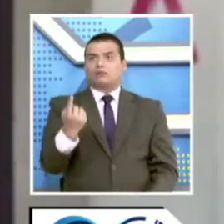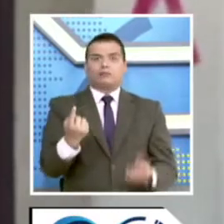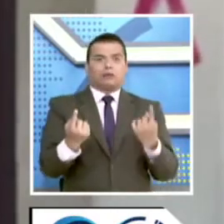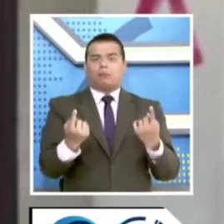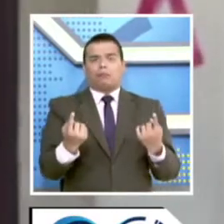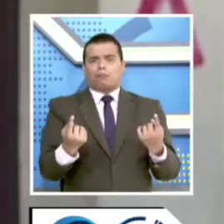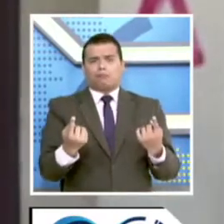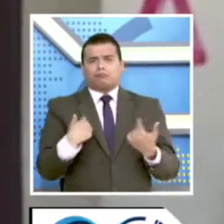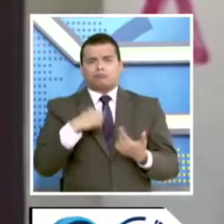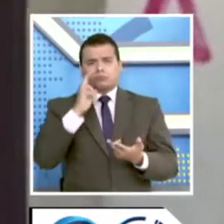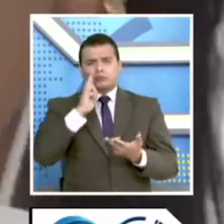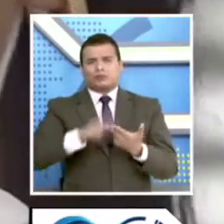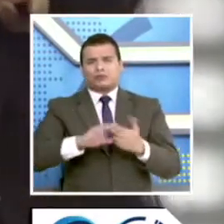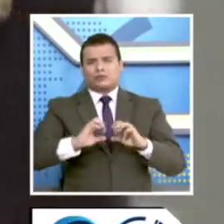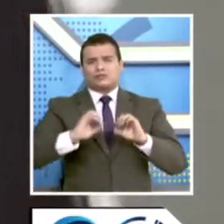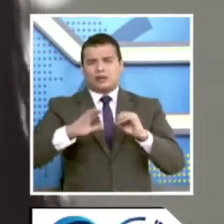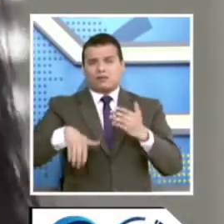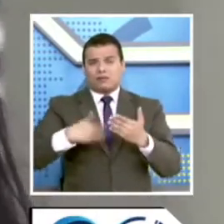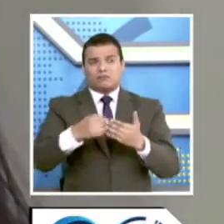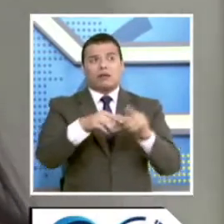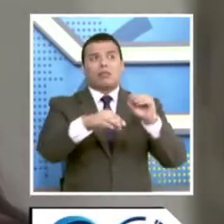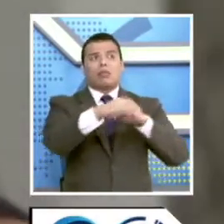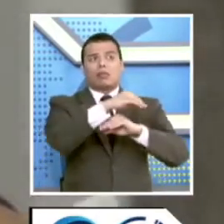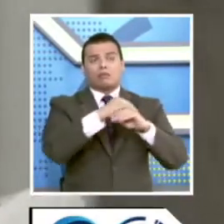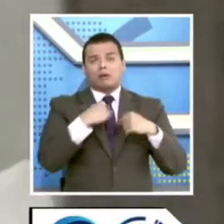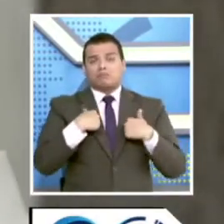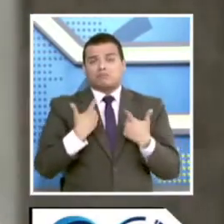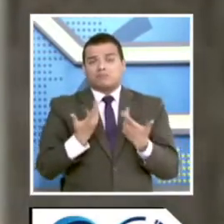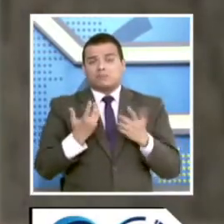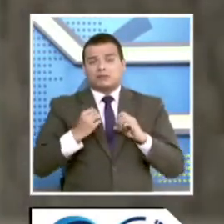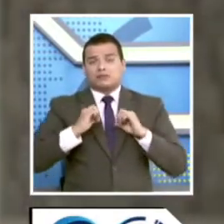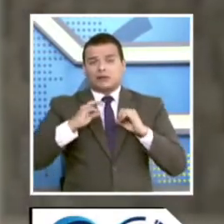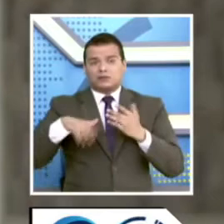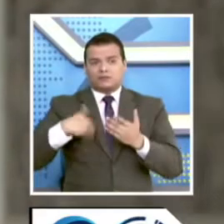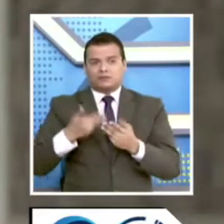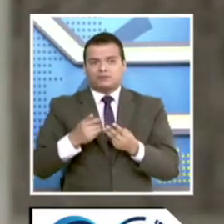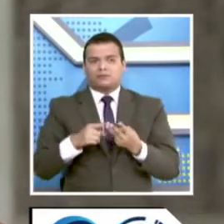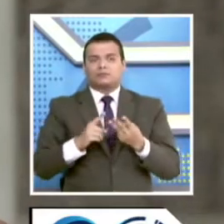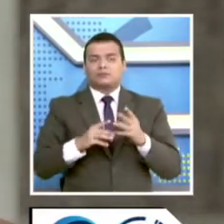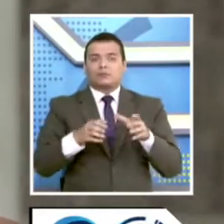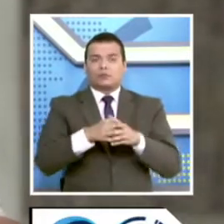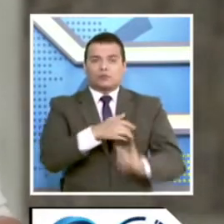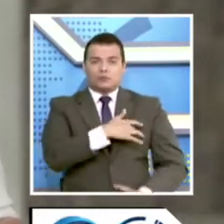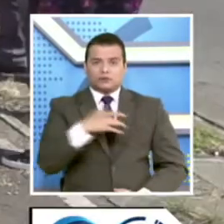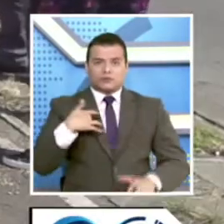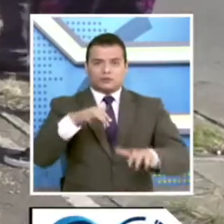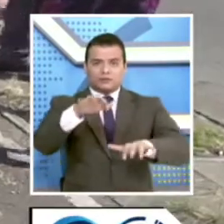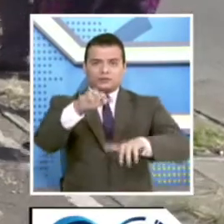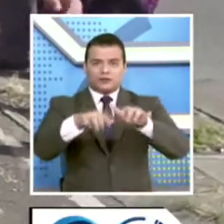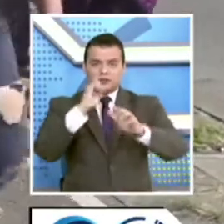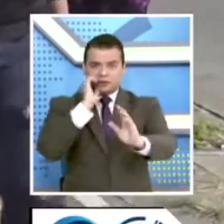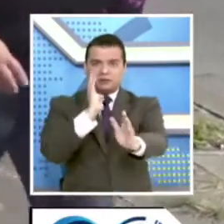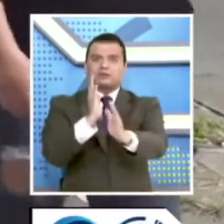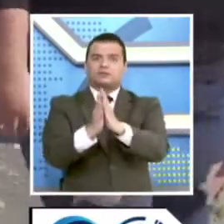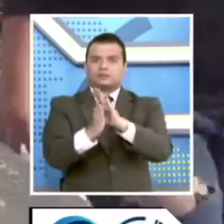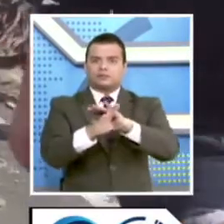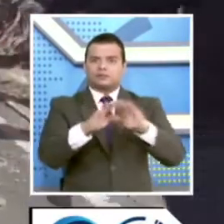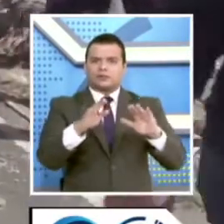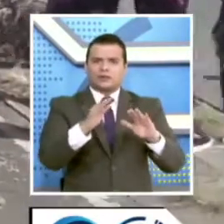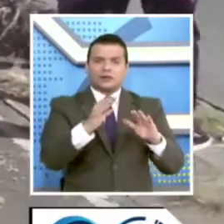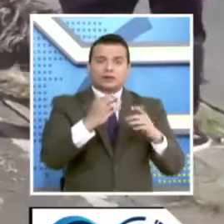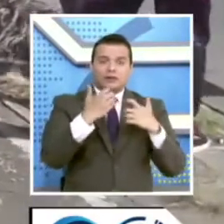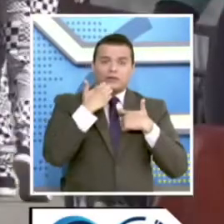pero por aquí no se ha visto nada. Mientras tanto, desde la Secretaría de Salud de Cali señalan que se logró estabilizar la curva